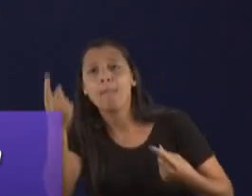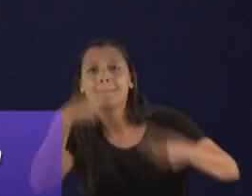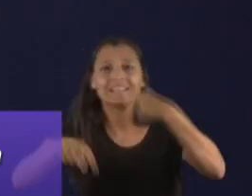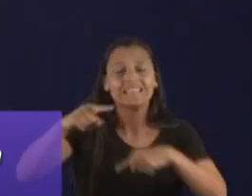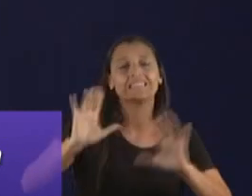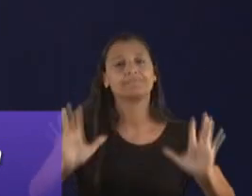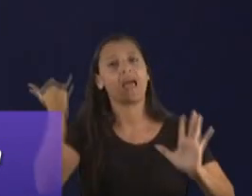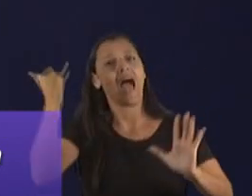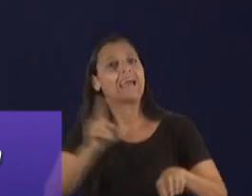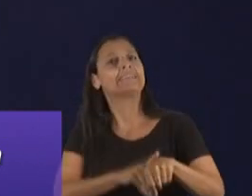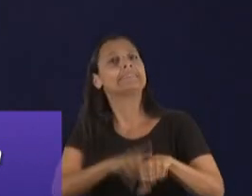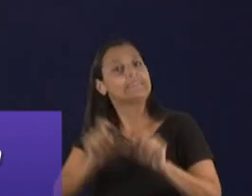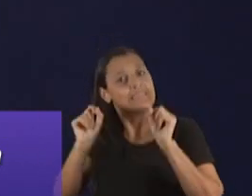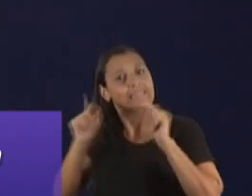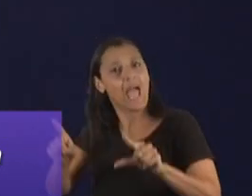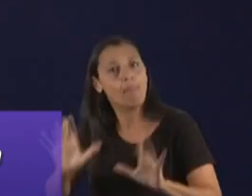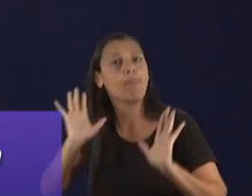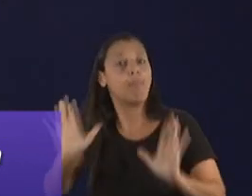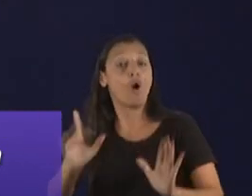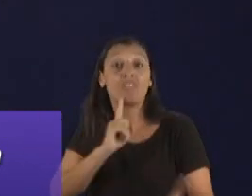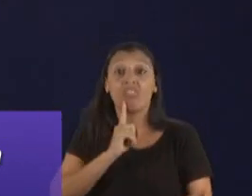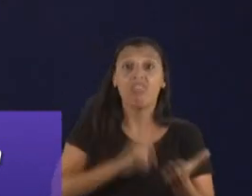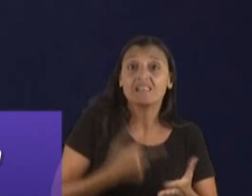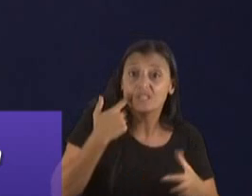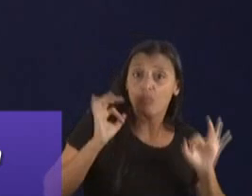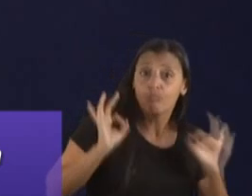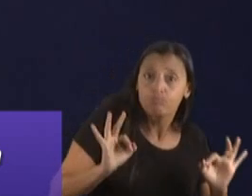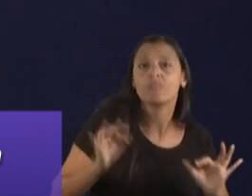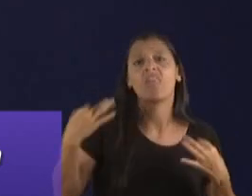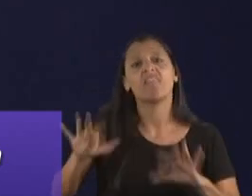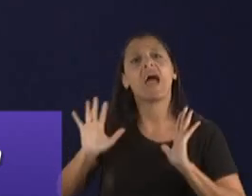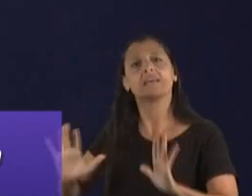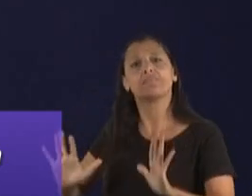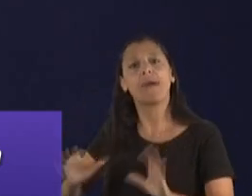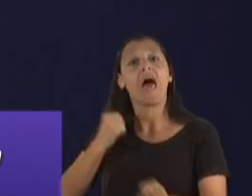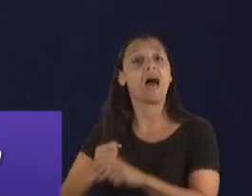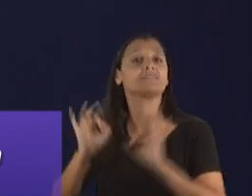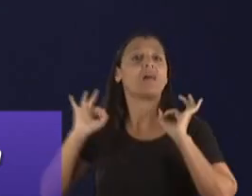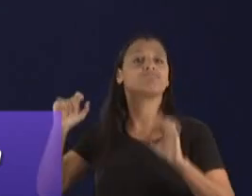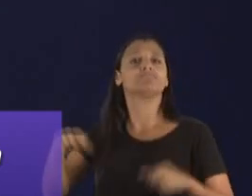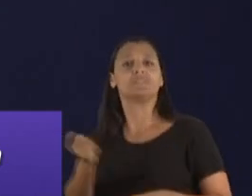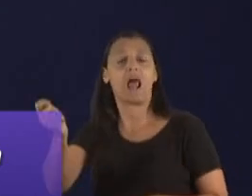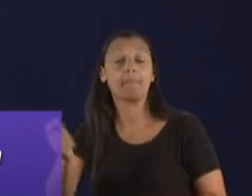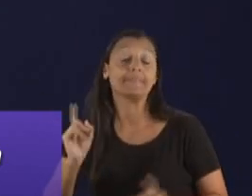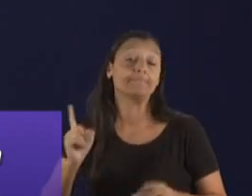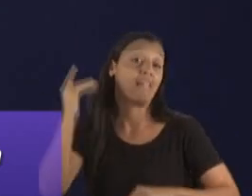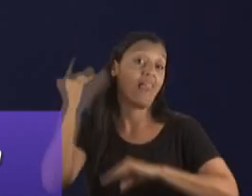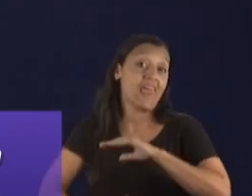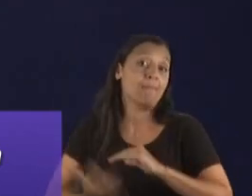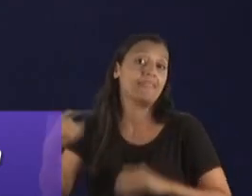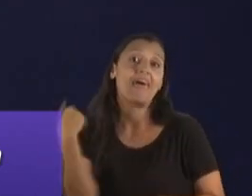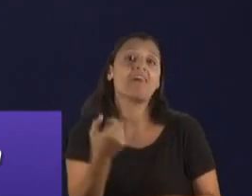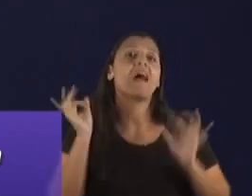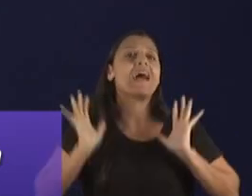ciertos límites a las decisiones que uno pretende llevar adelante, y uno de esos límites es este caso.